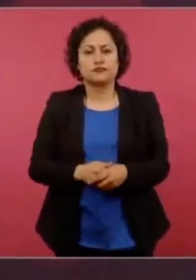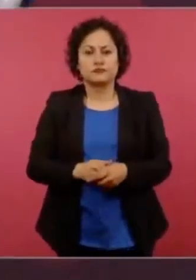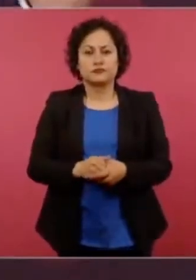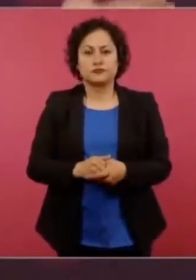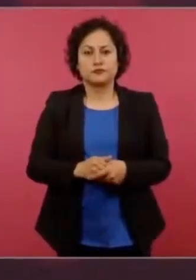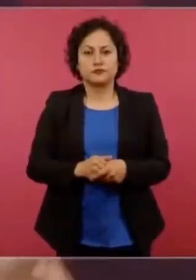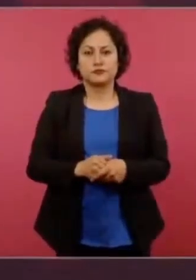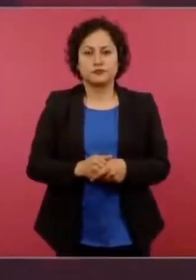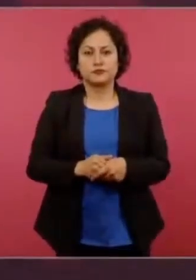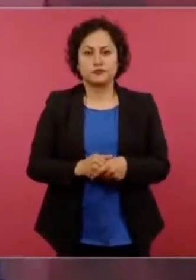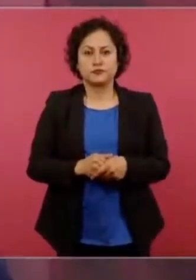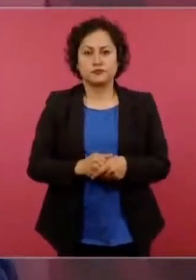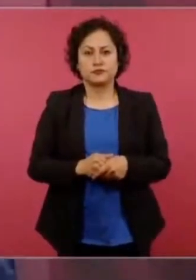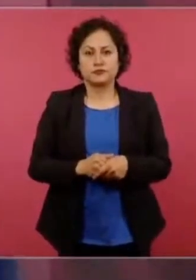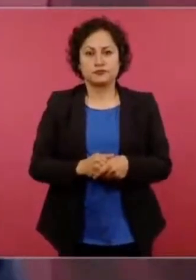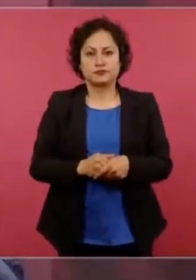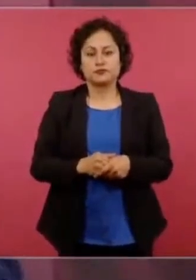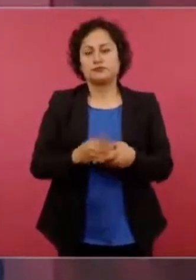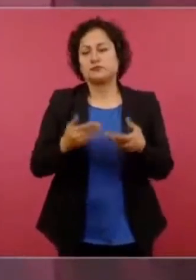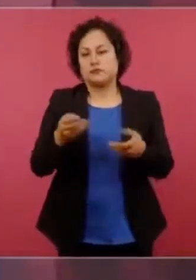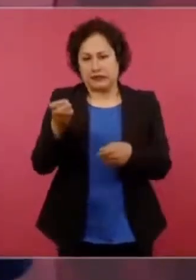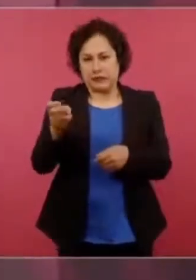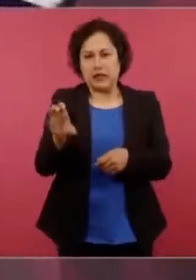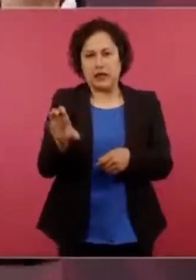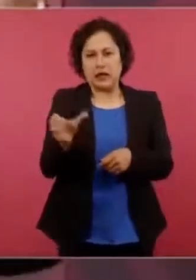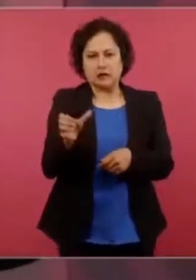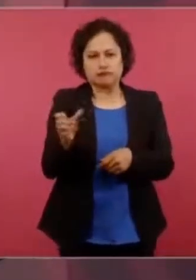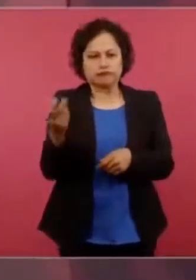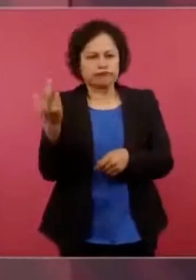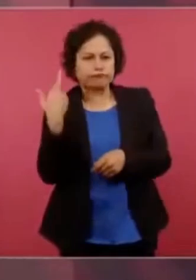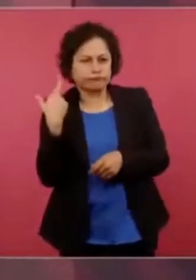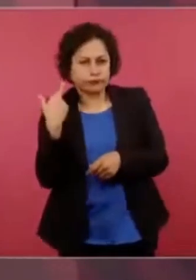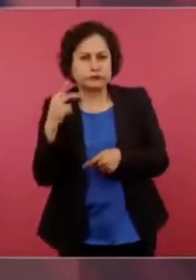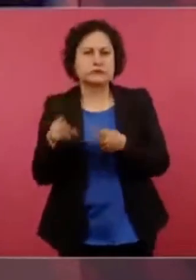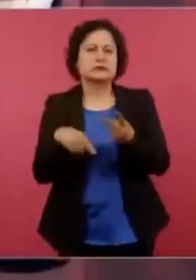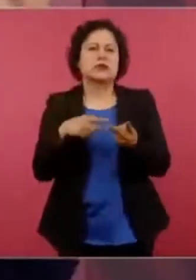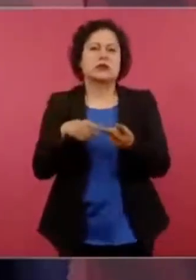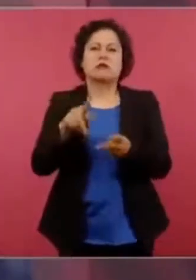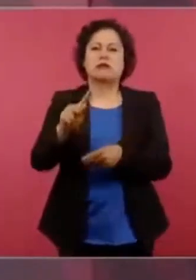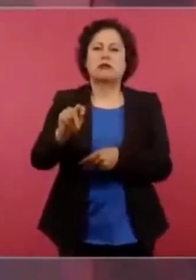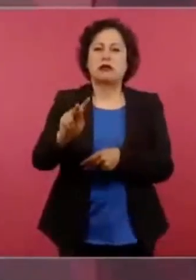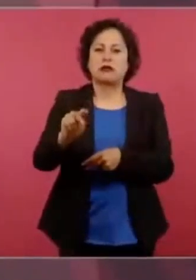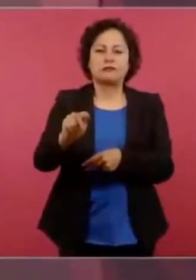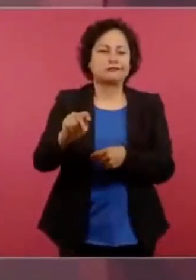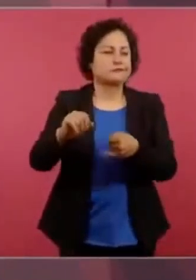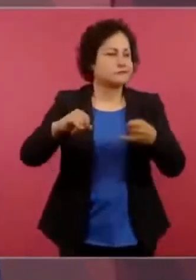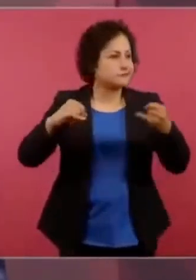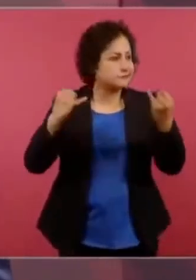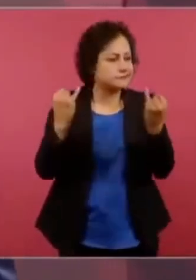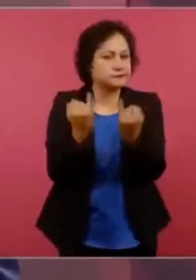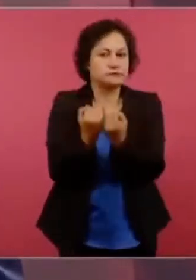Esto en televisión, en radio, la prensa escrita,